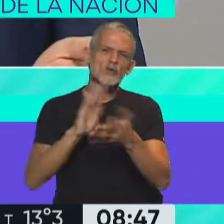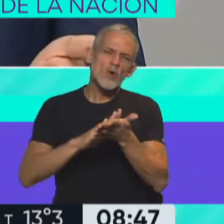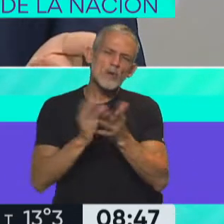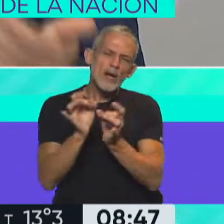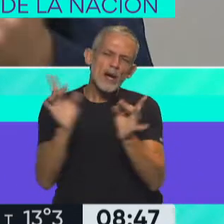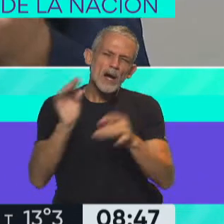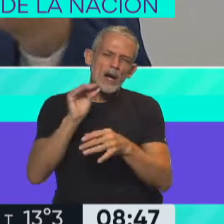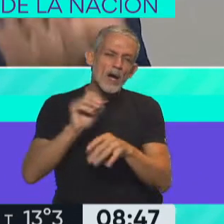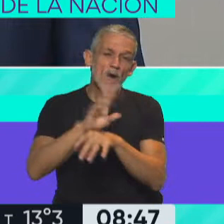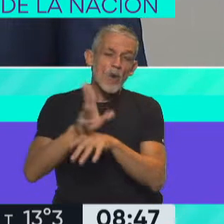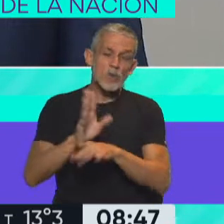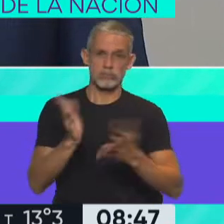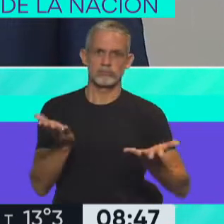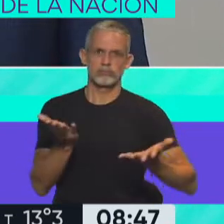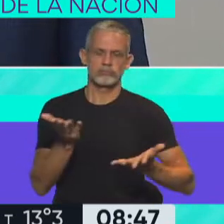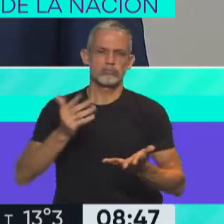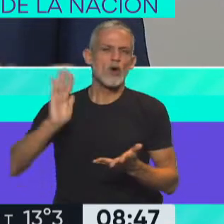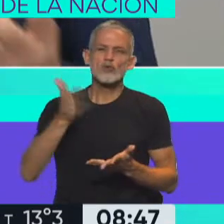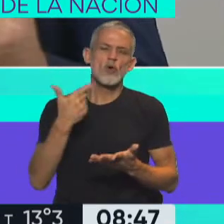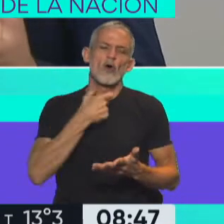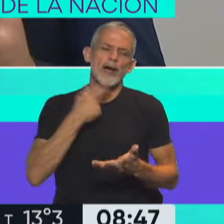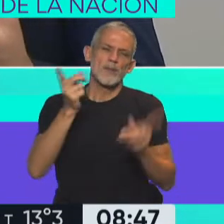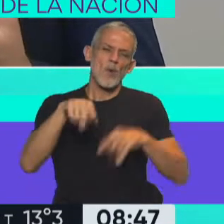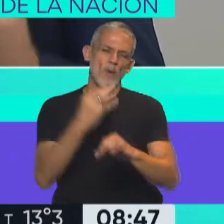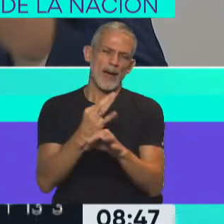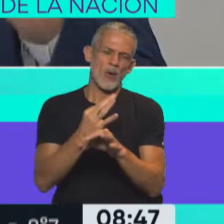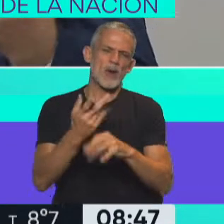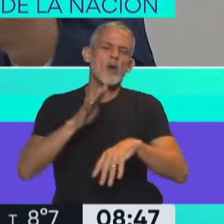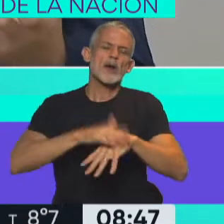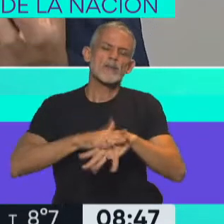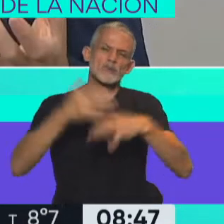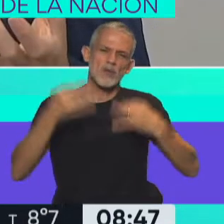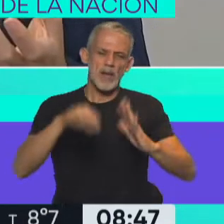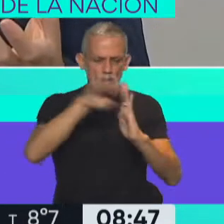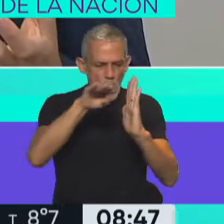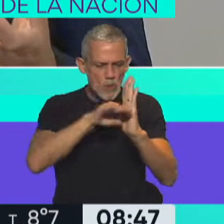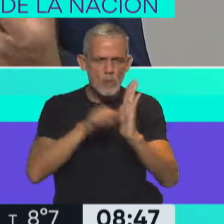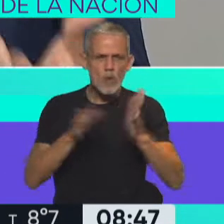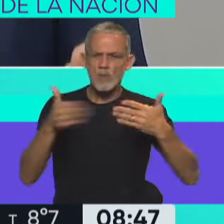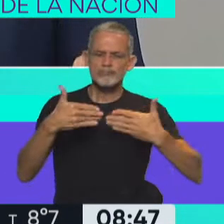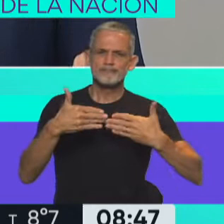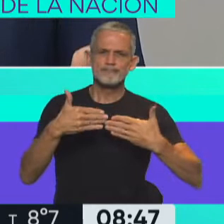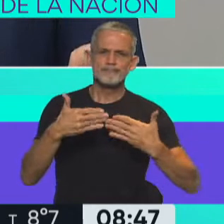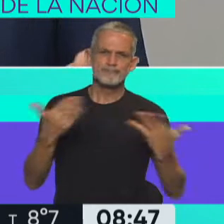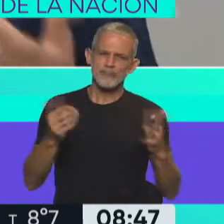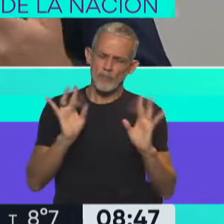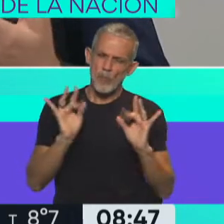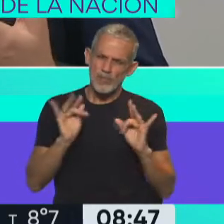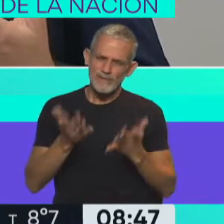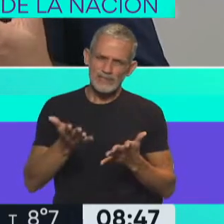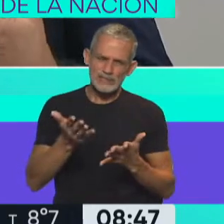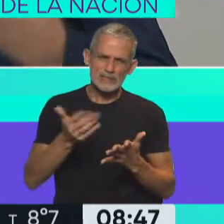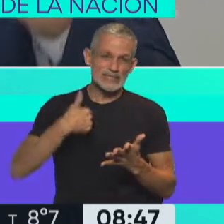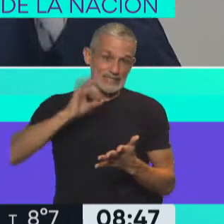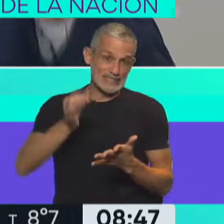queremos presencialidad, lo que queremos es una presencialidad responsable. Por supuesto que las medidas restrictivas son medidas complejas, son